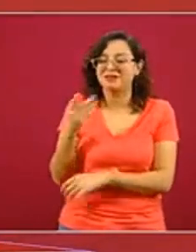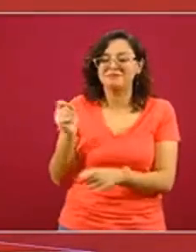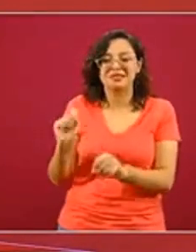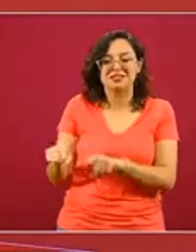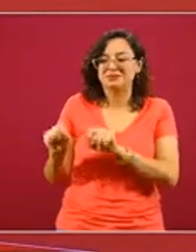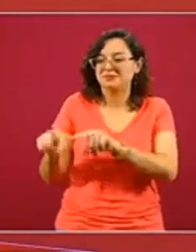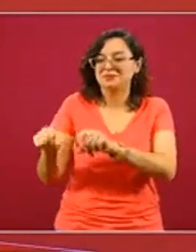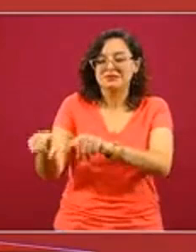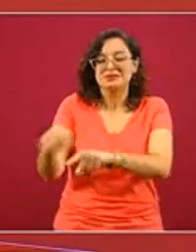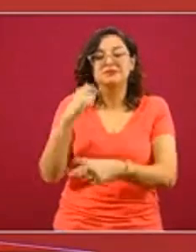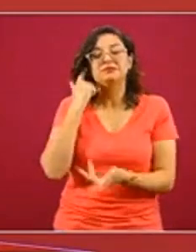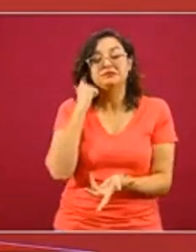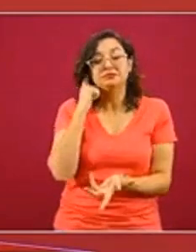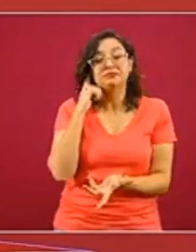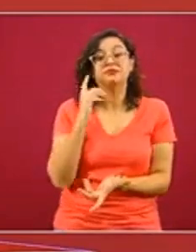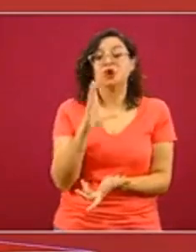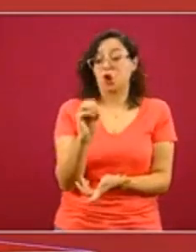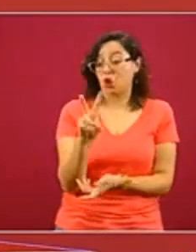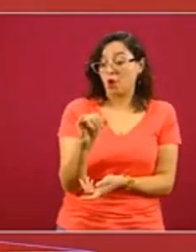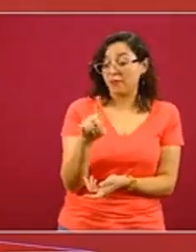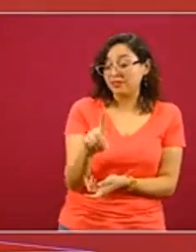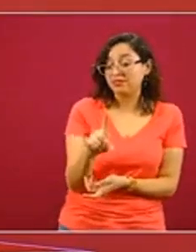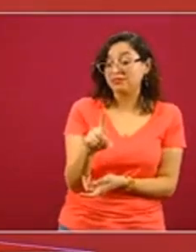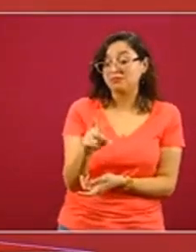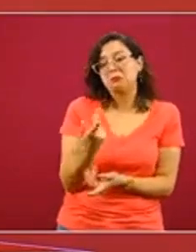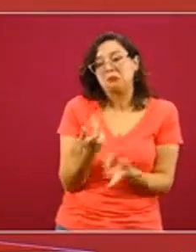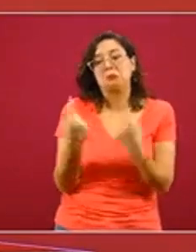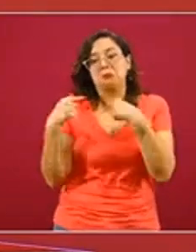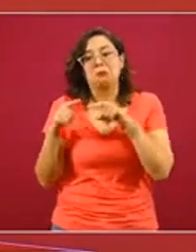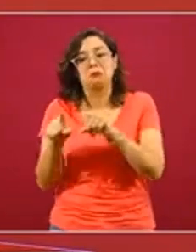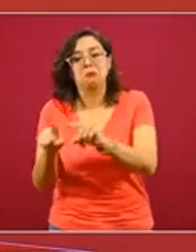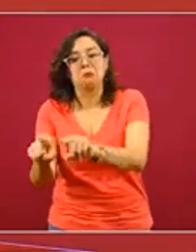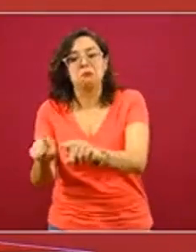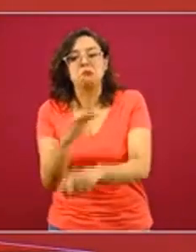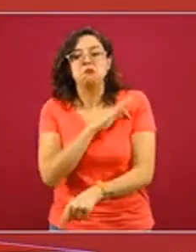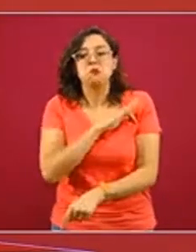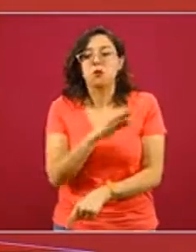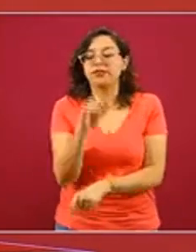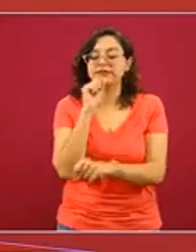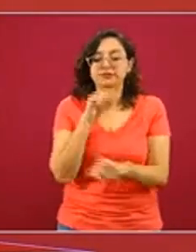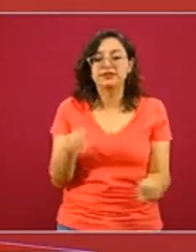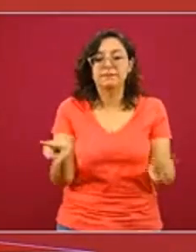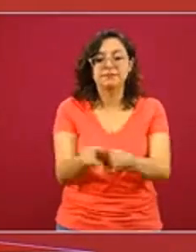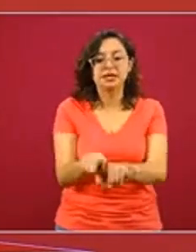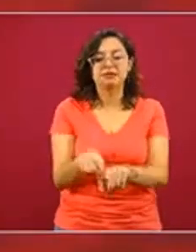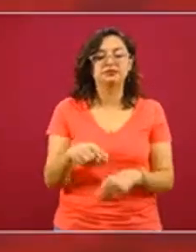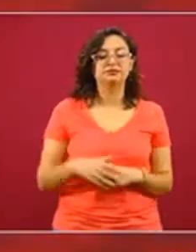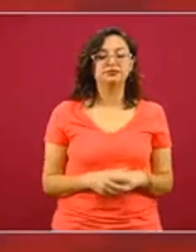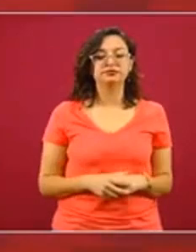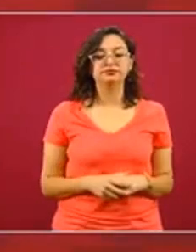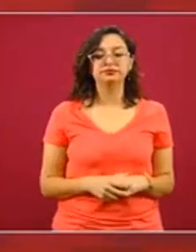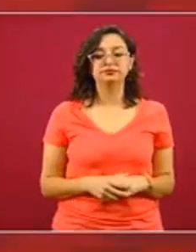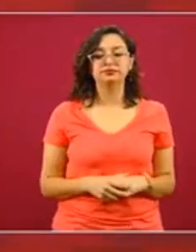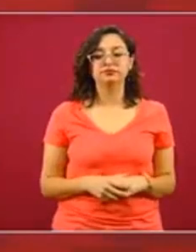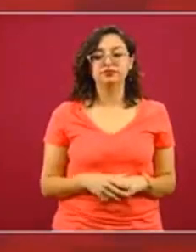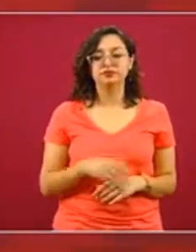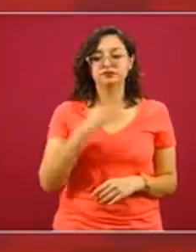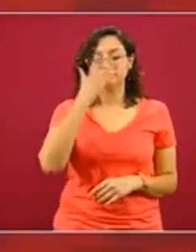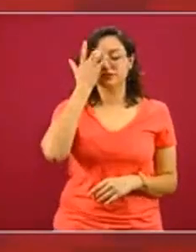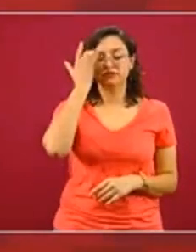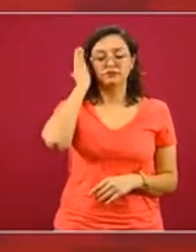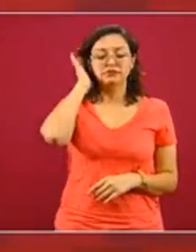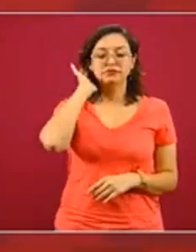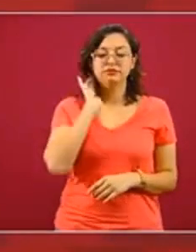predicción de que COVID-19 también podría acompañar a esta epidemia. Por su parte, en el mundo